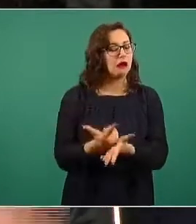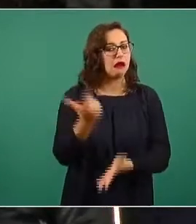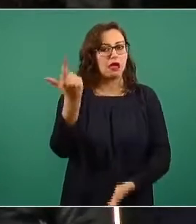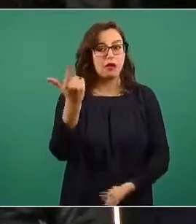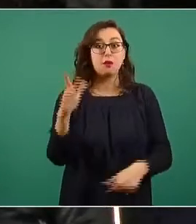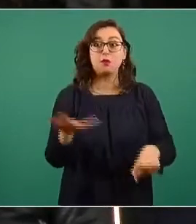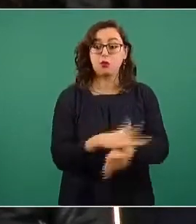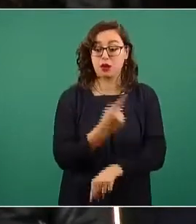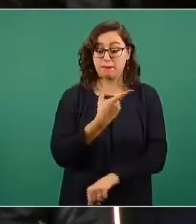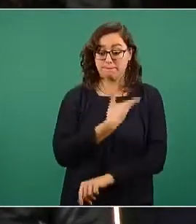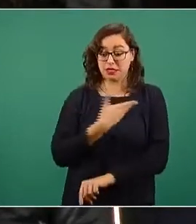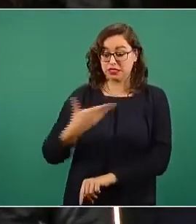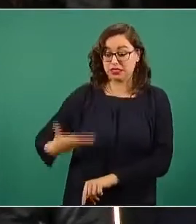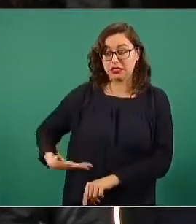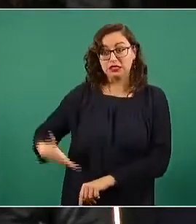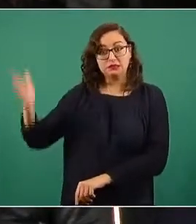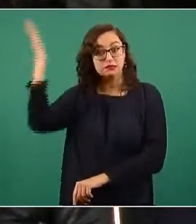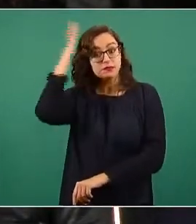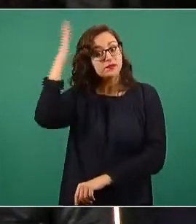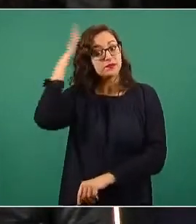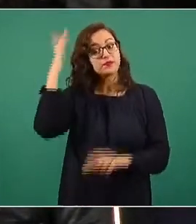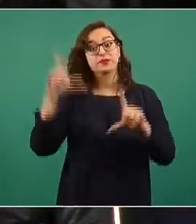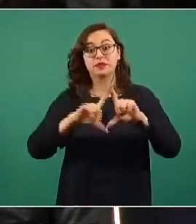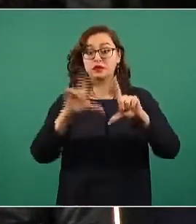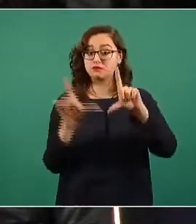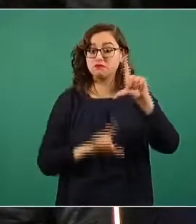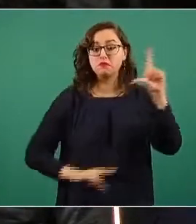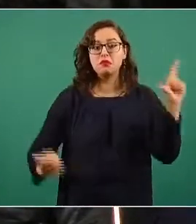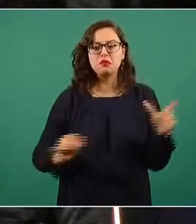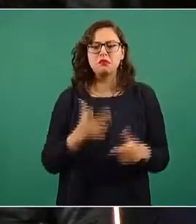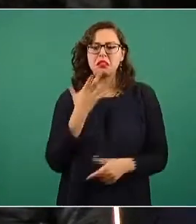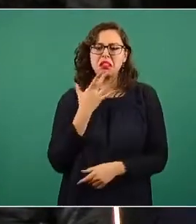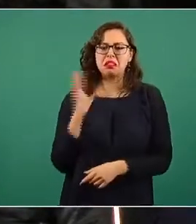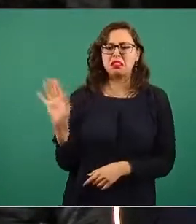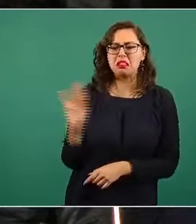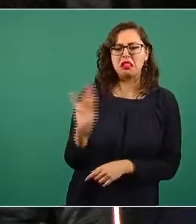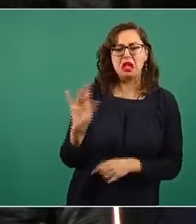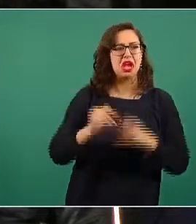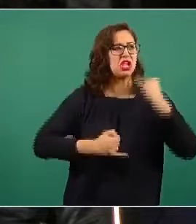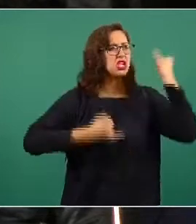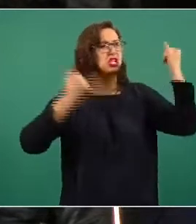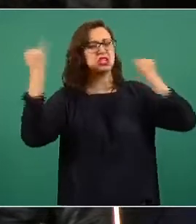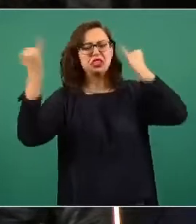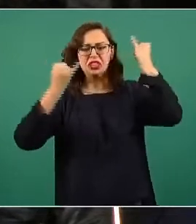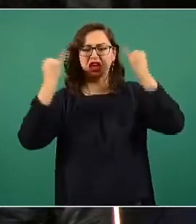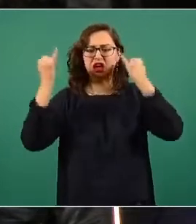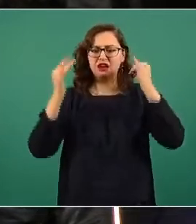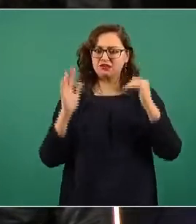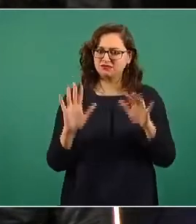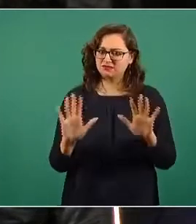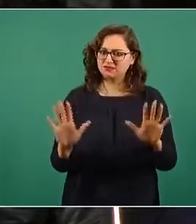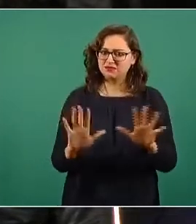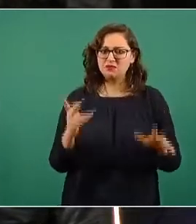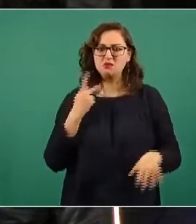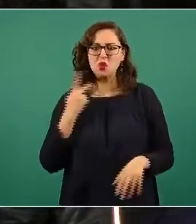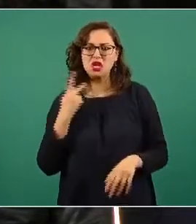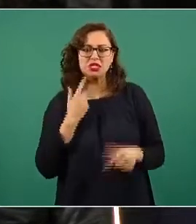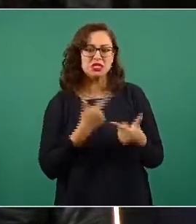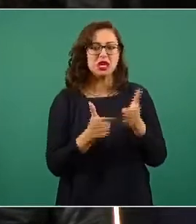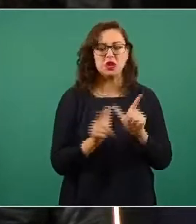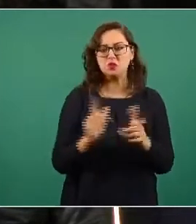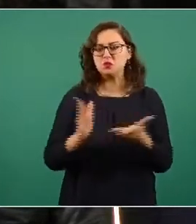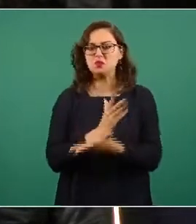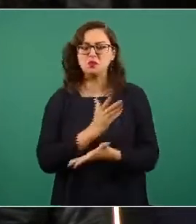es de todos, de todo este país, no es un tema de ideologías o de posturas políticas o partidistas, nada